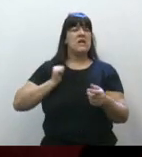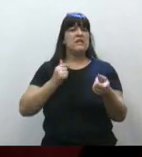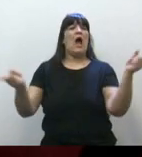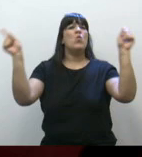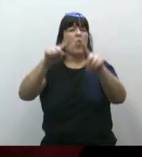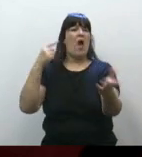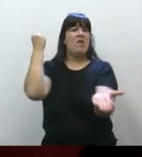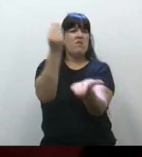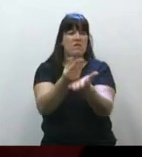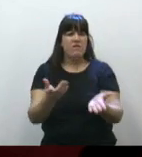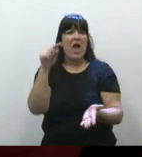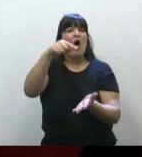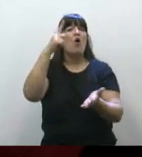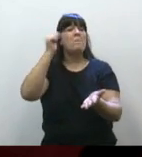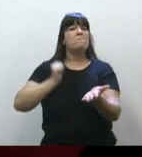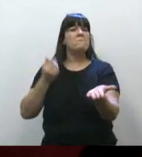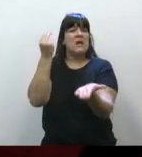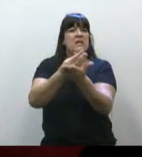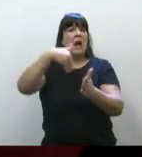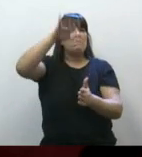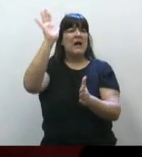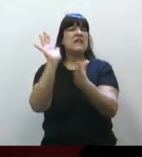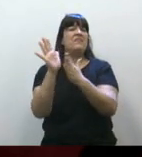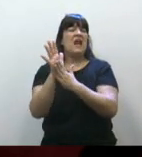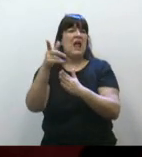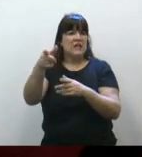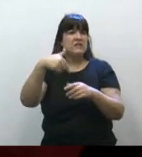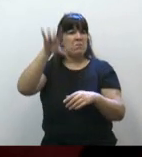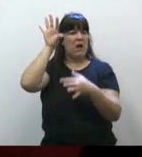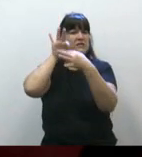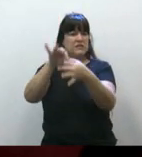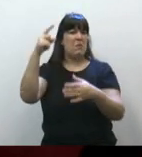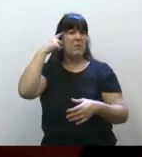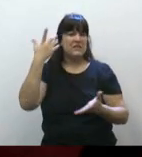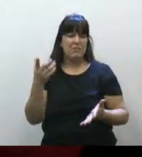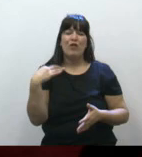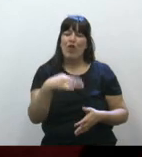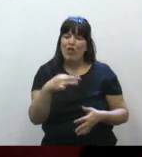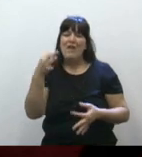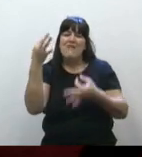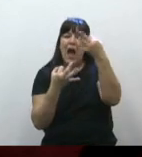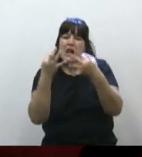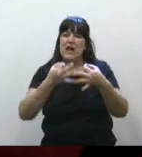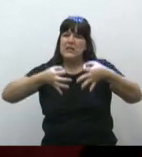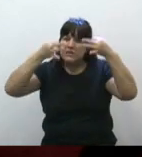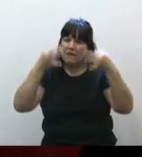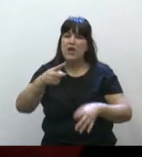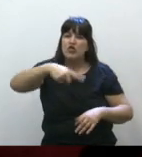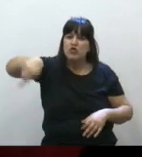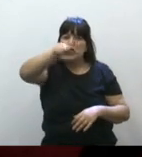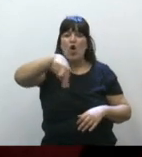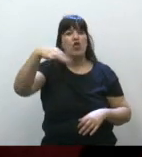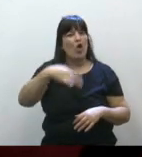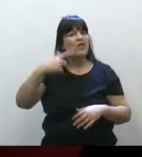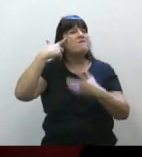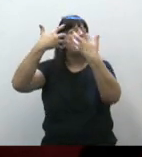es su militar de ultraderecha entonces analicemos las cosas pensemos la reflexionemos sobre